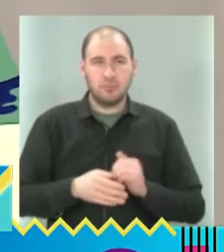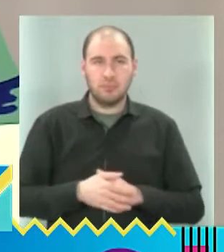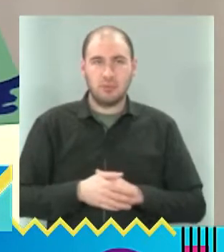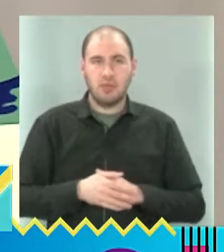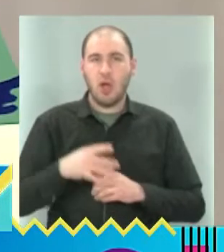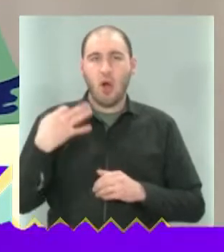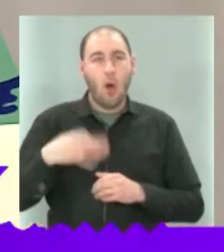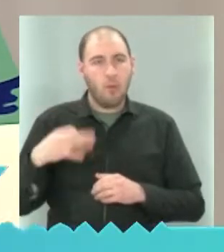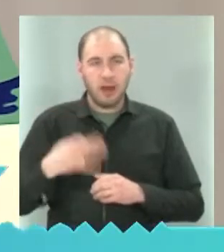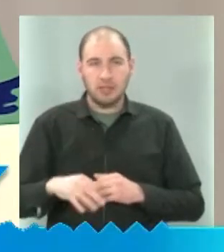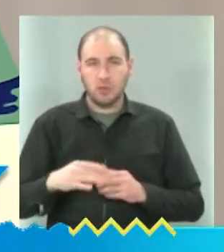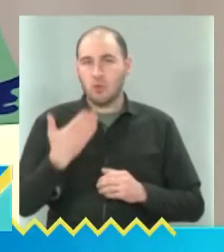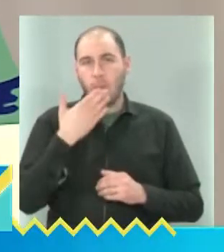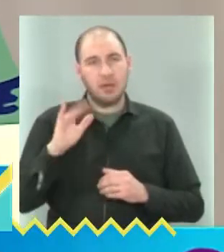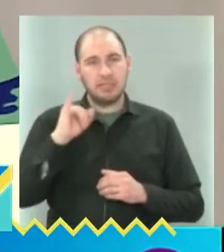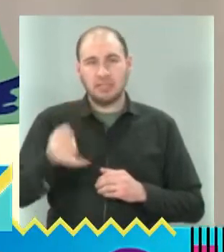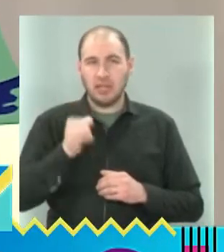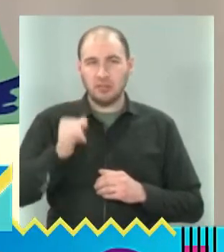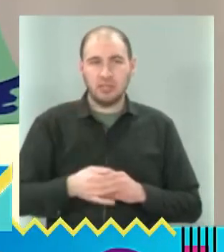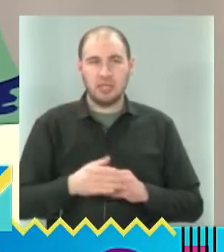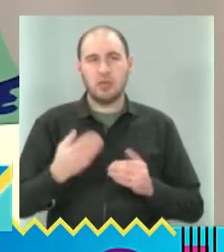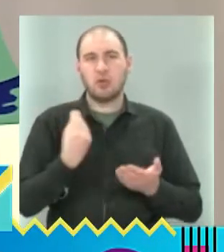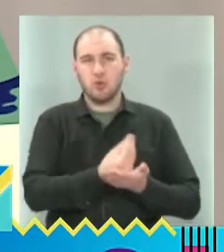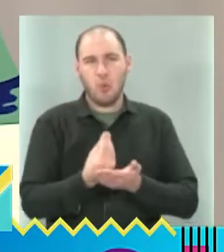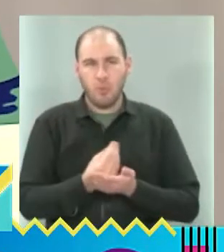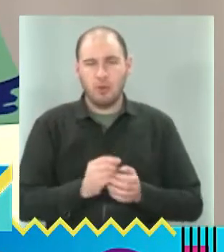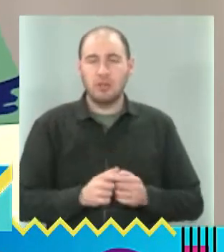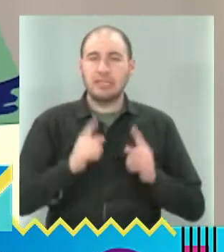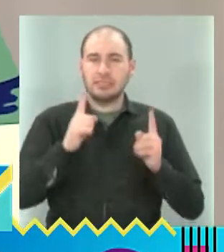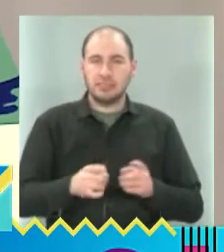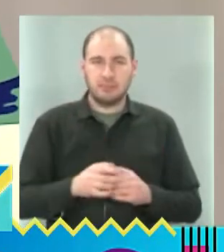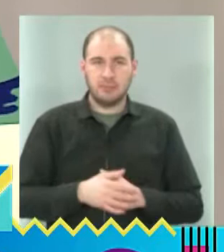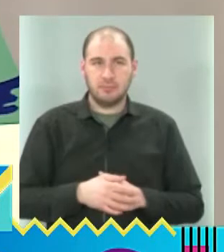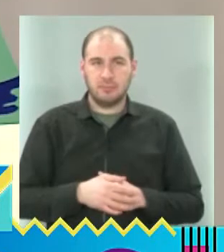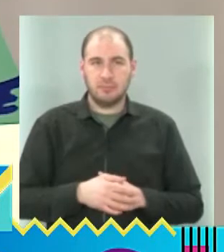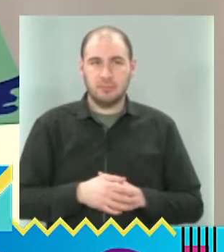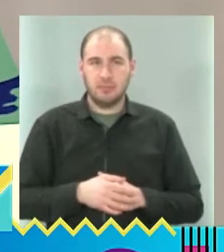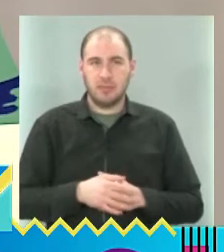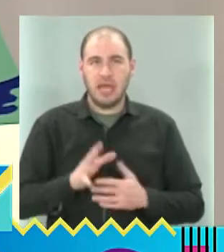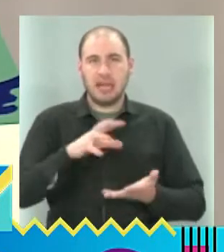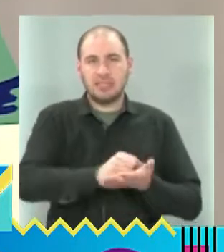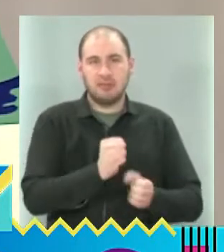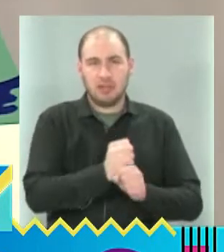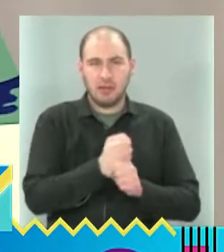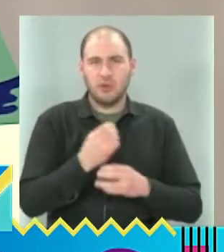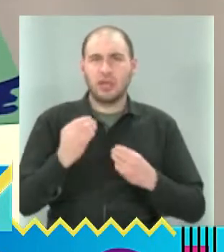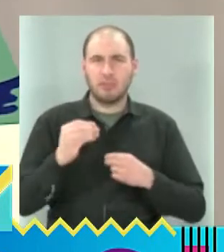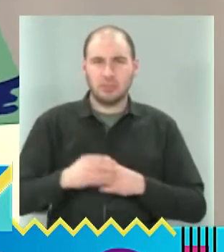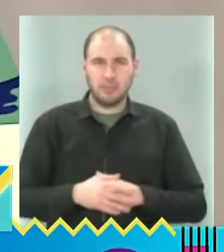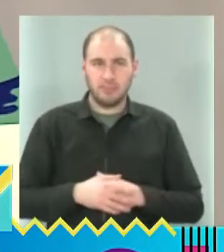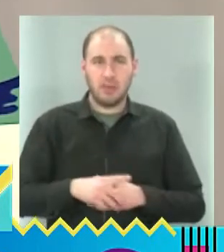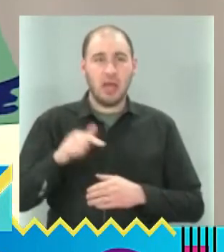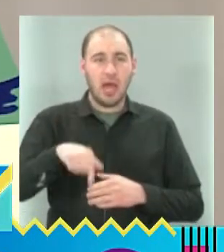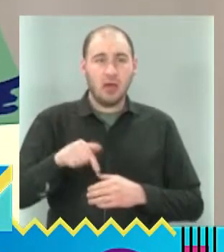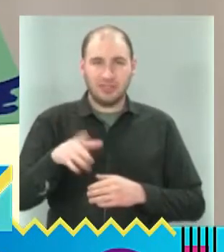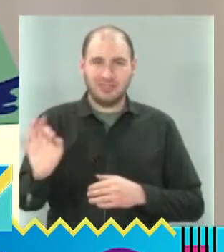la obligatoriedad del cumplimiento de este cupo y de alguna manera entonces una reserva laboral. ¿Qué ocurre? Hoy